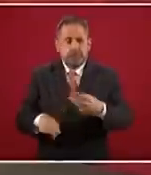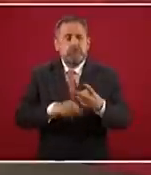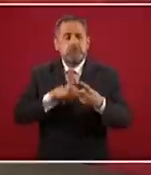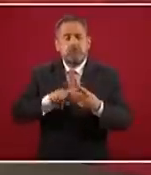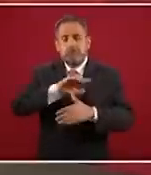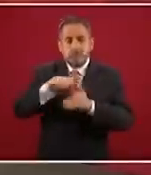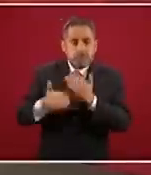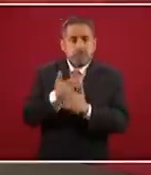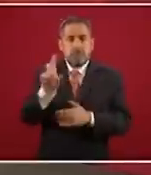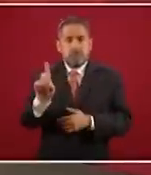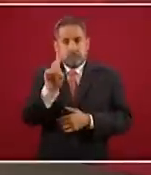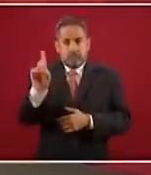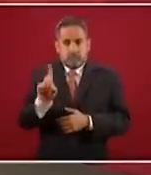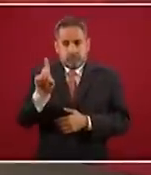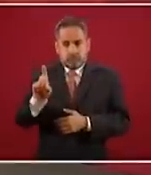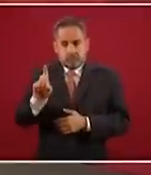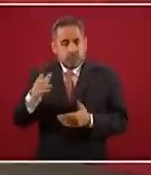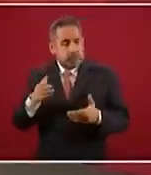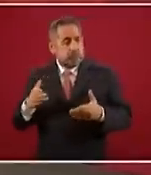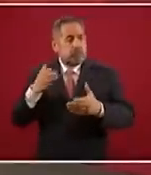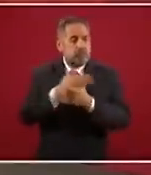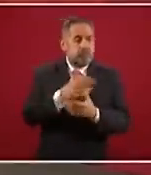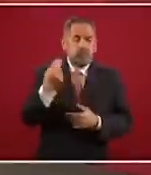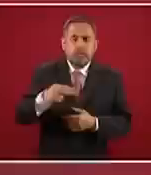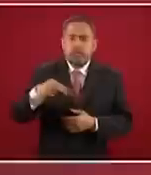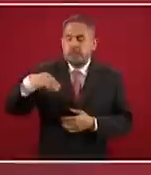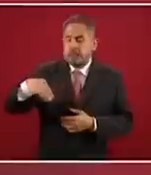domingo vamos a ir a La Mora